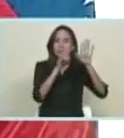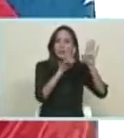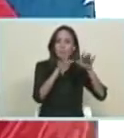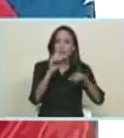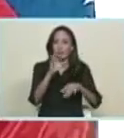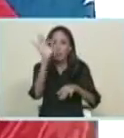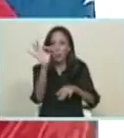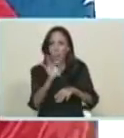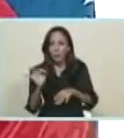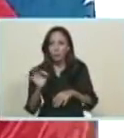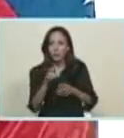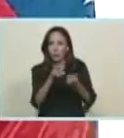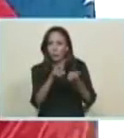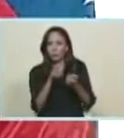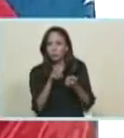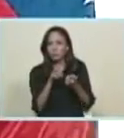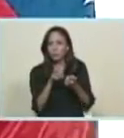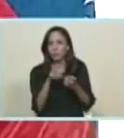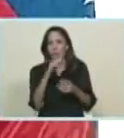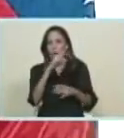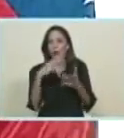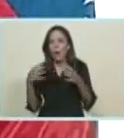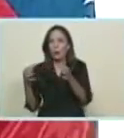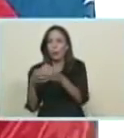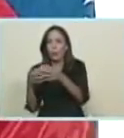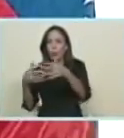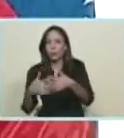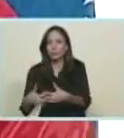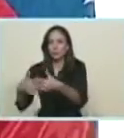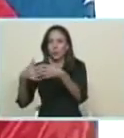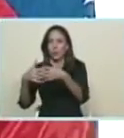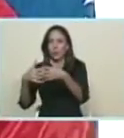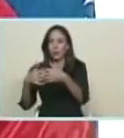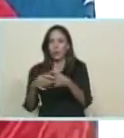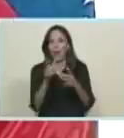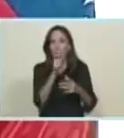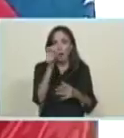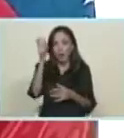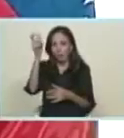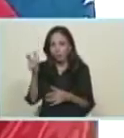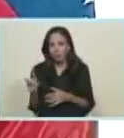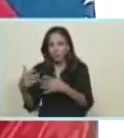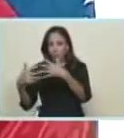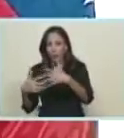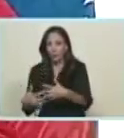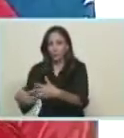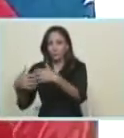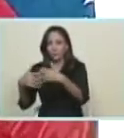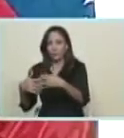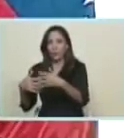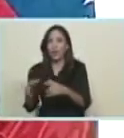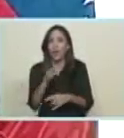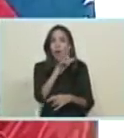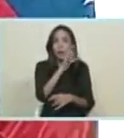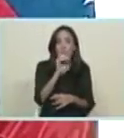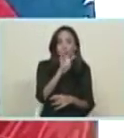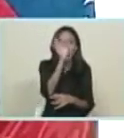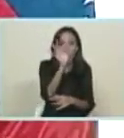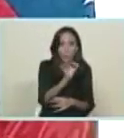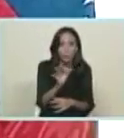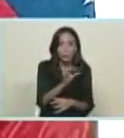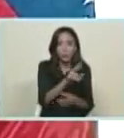70% del ingreso nacional para la burguesía comercial y para los cogollos. Y apenas un